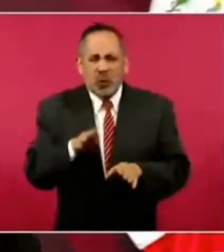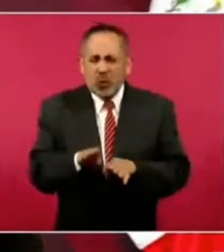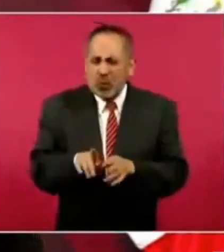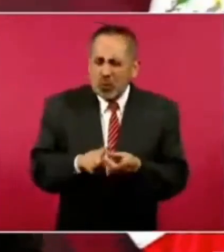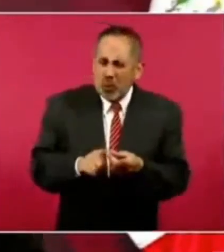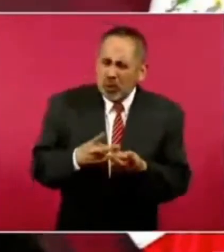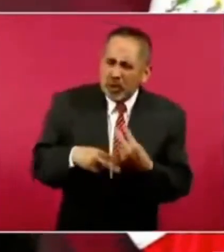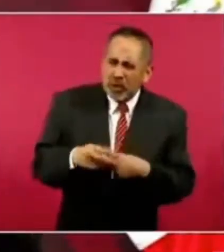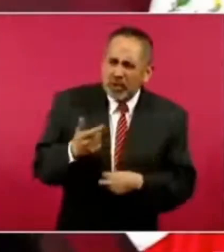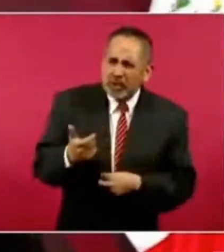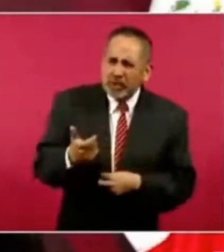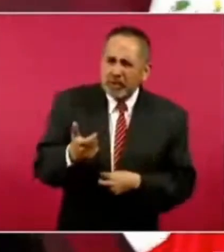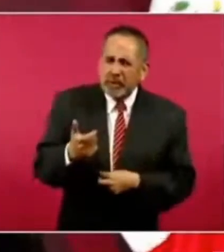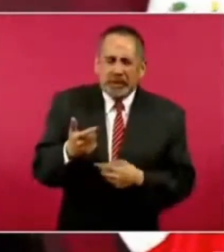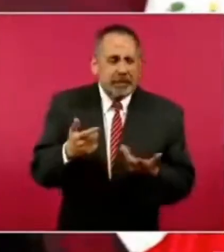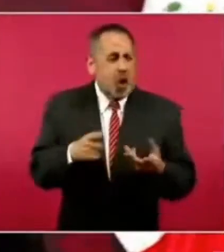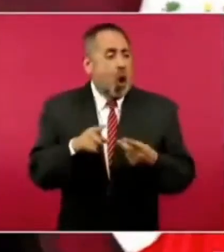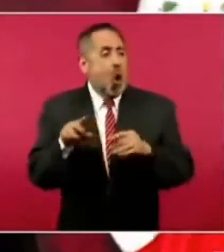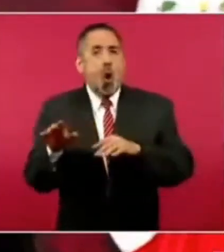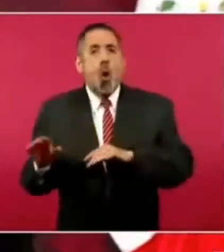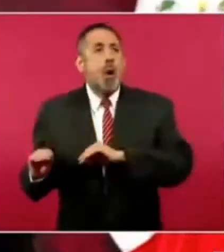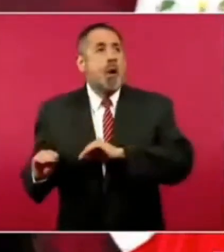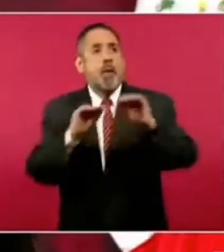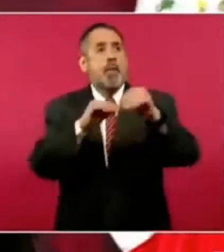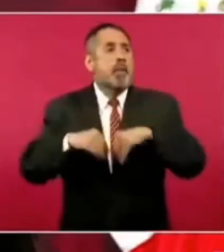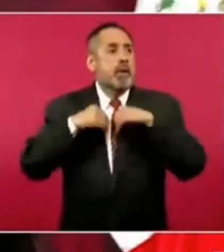en México, en el extranjero.